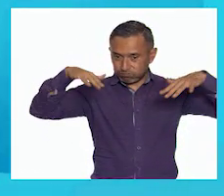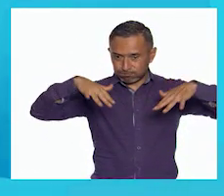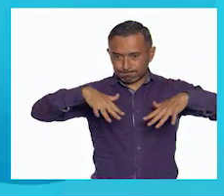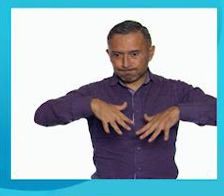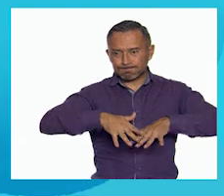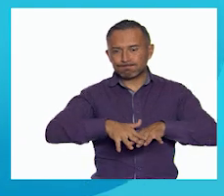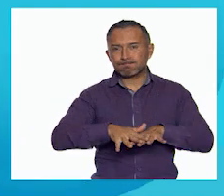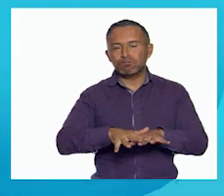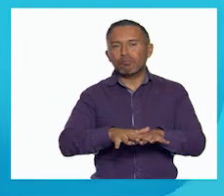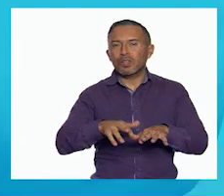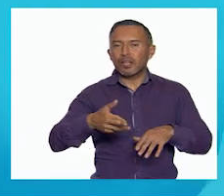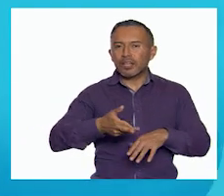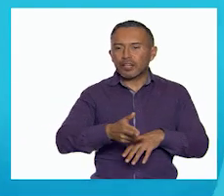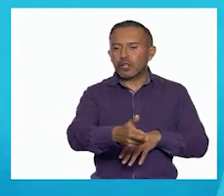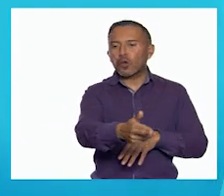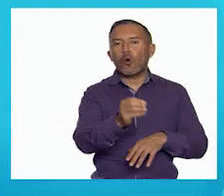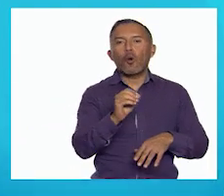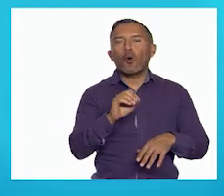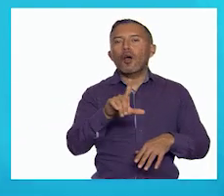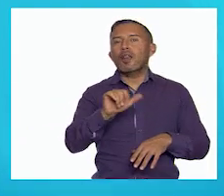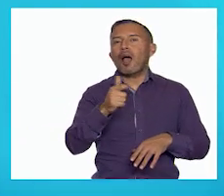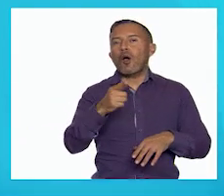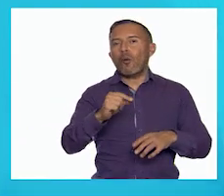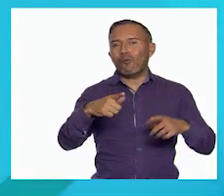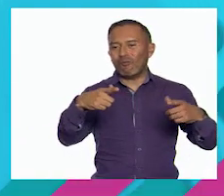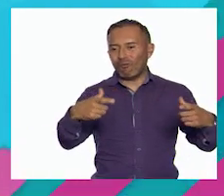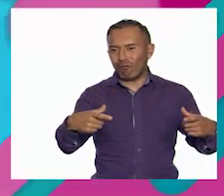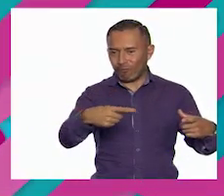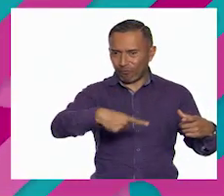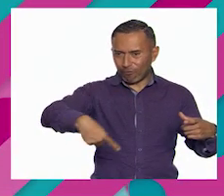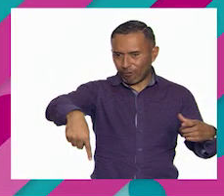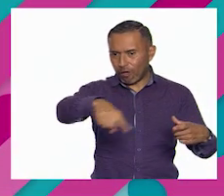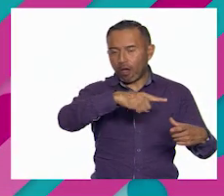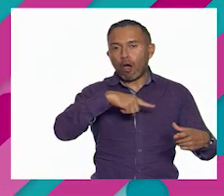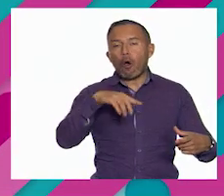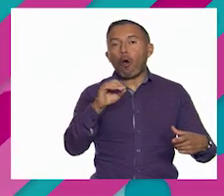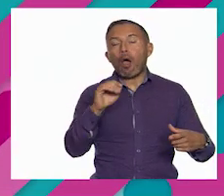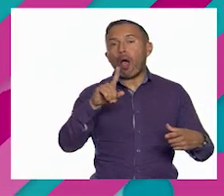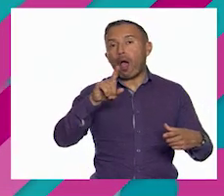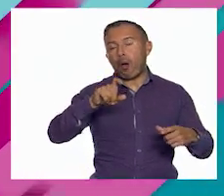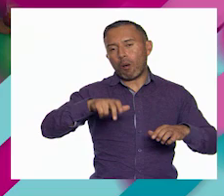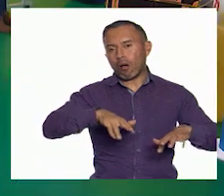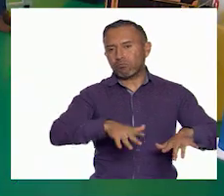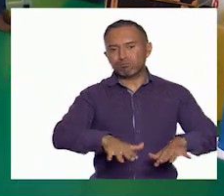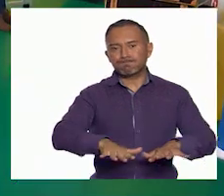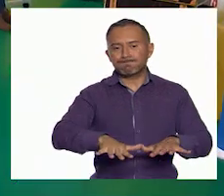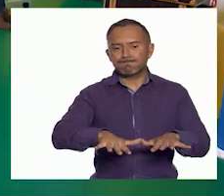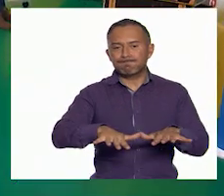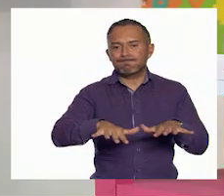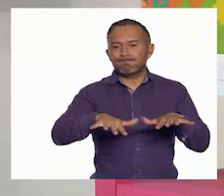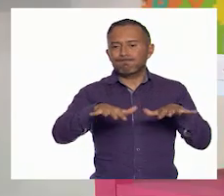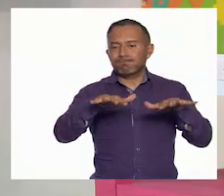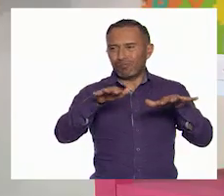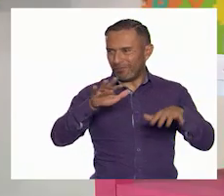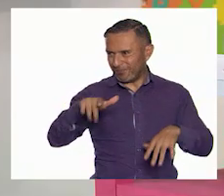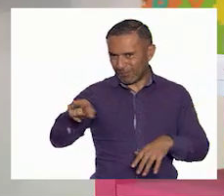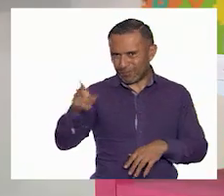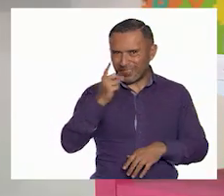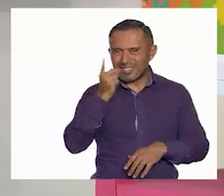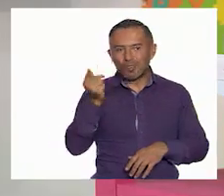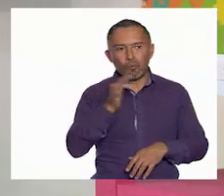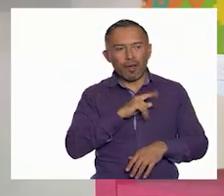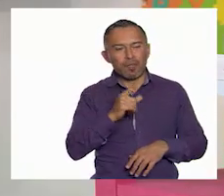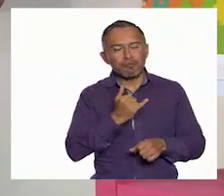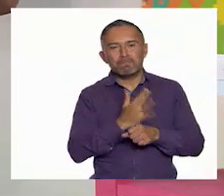o lagunas o en este caso, por ejemplo, se encharcaba el agua de tal manera que él nos contaba que no